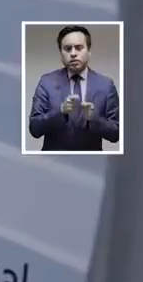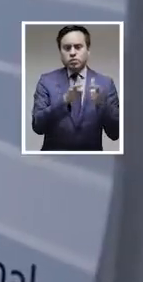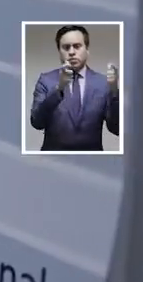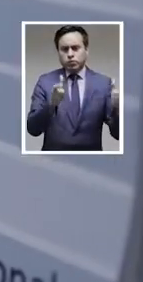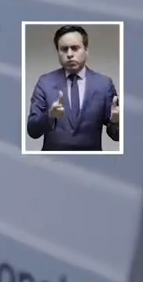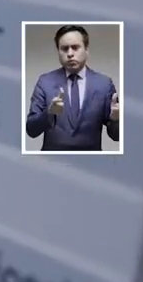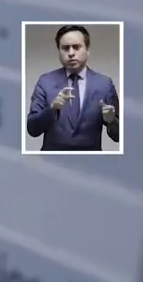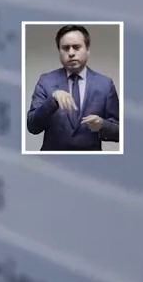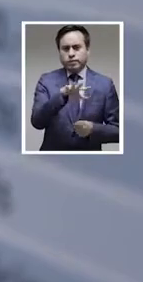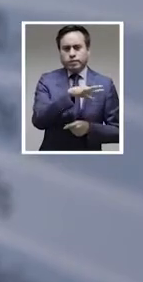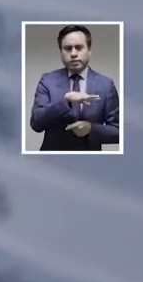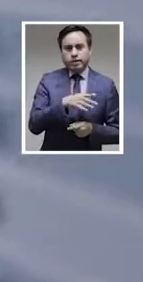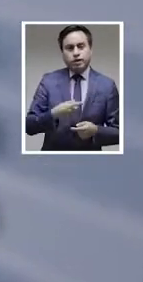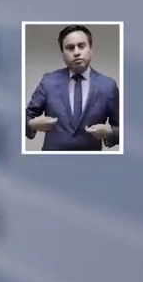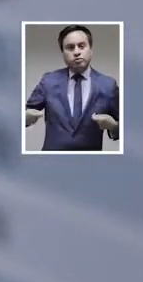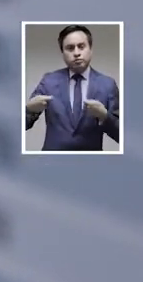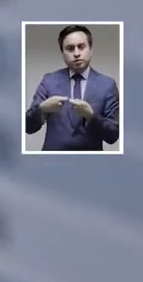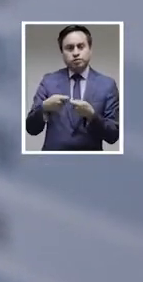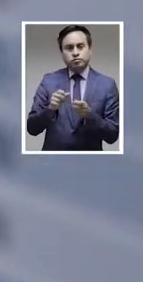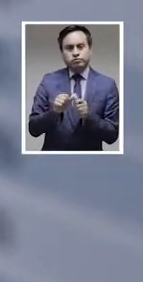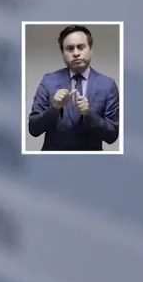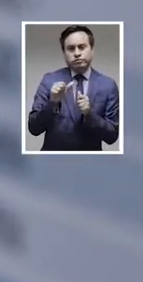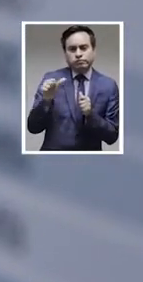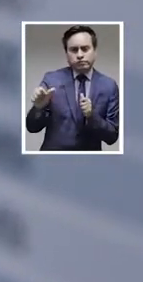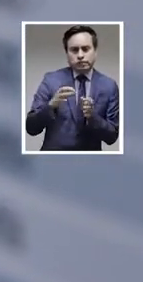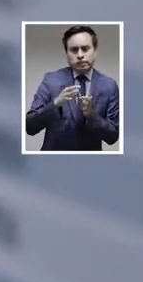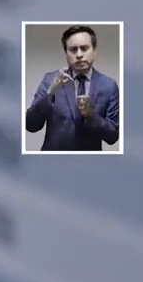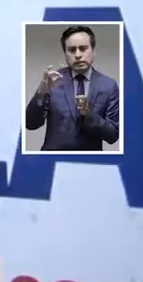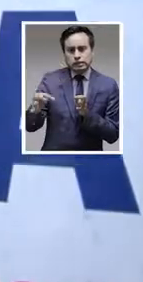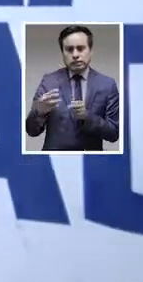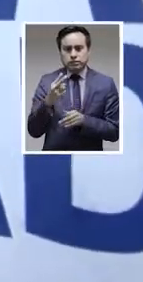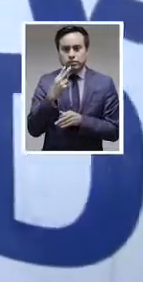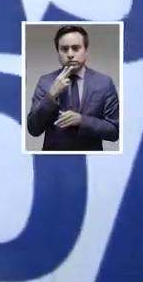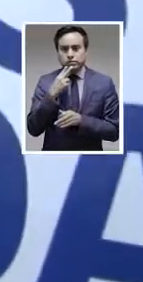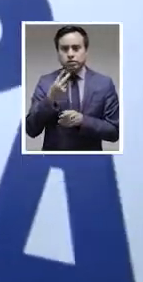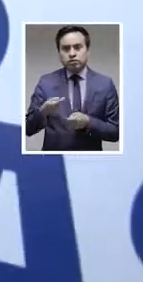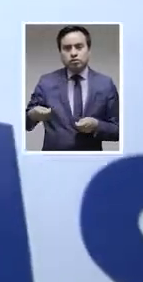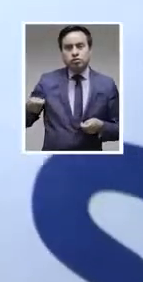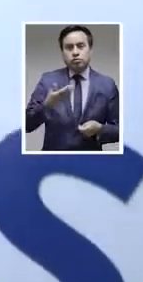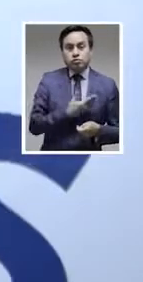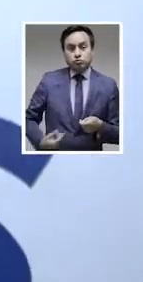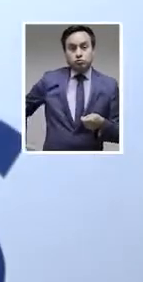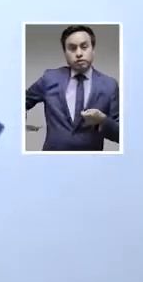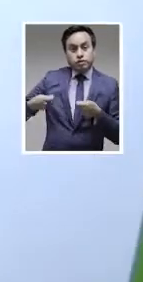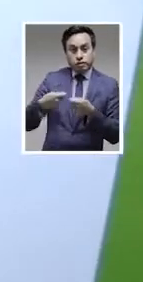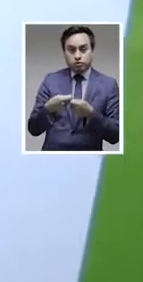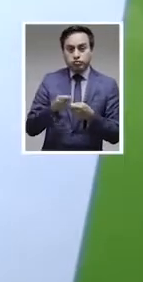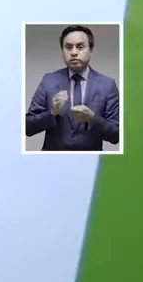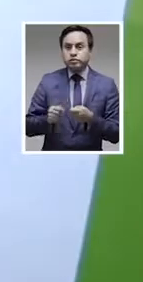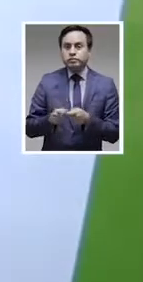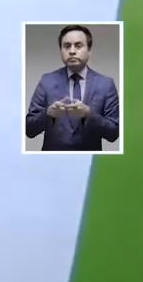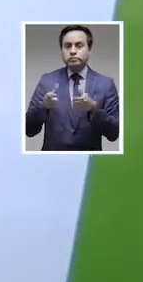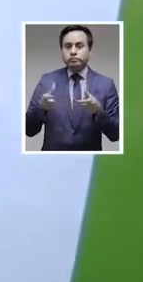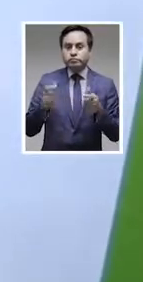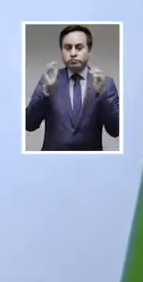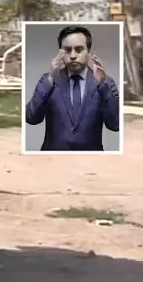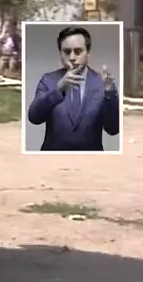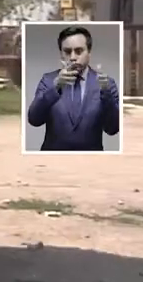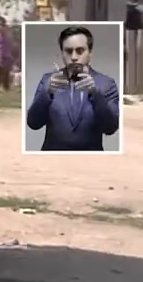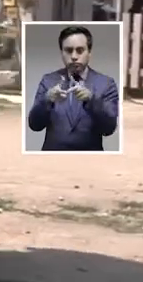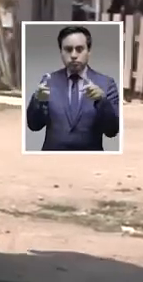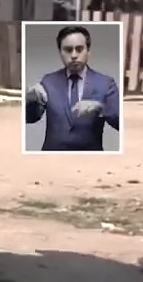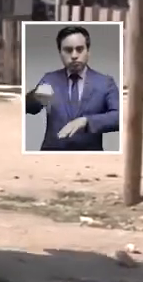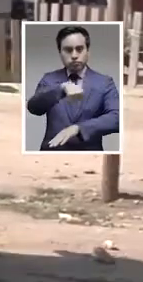pobladas. Nuestros subsidios de zonas aisladas siguen creciendo y siguen aumentando su cobertura en todo el